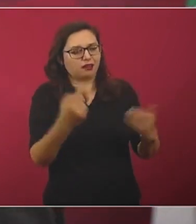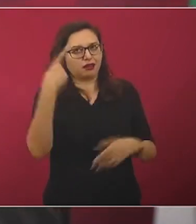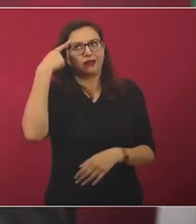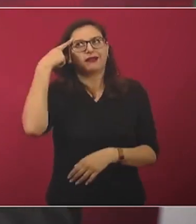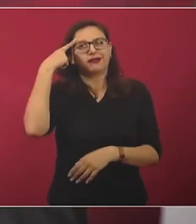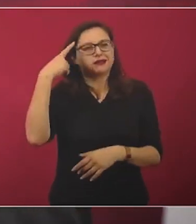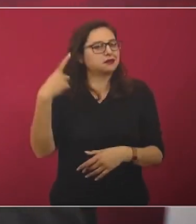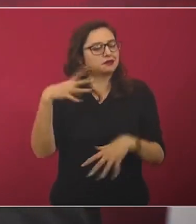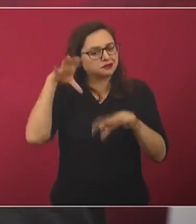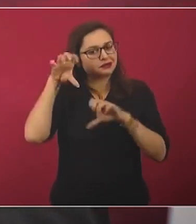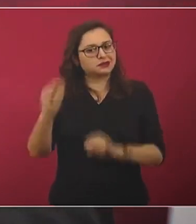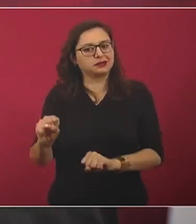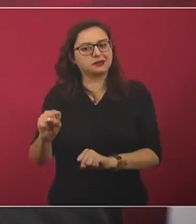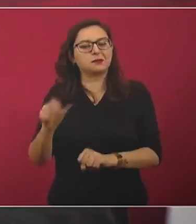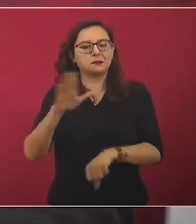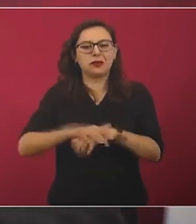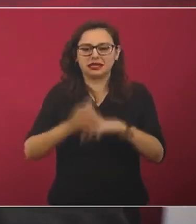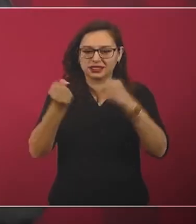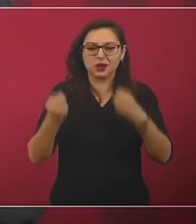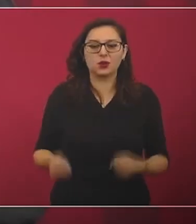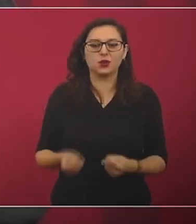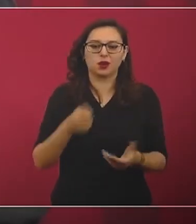Si no